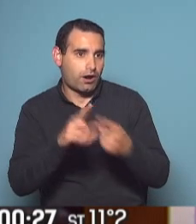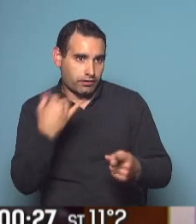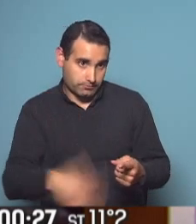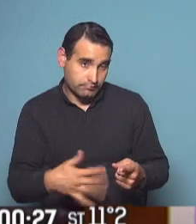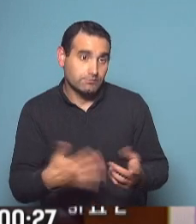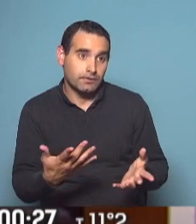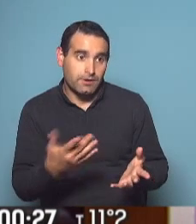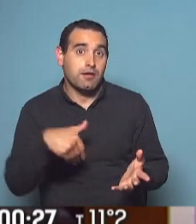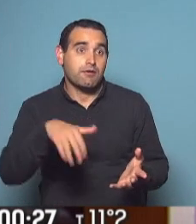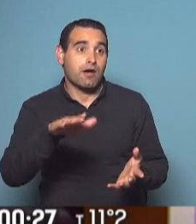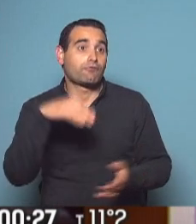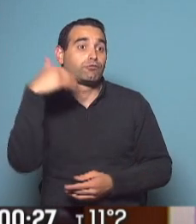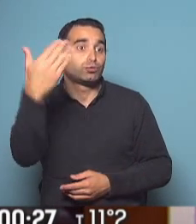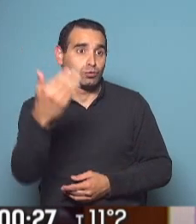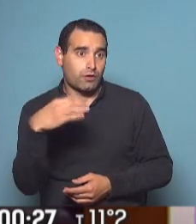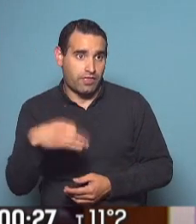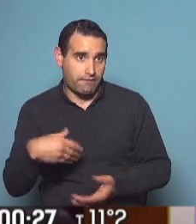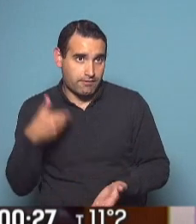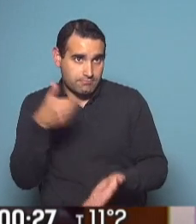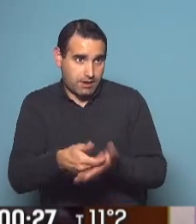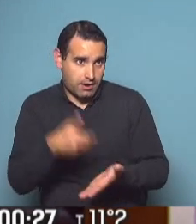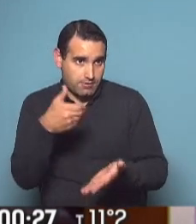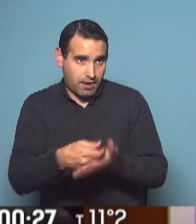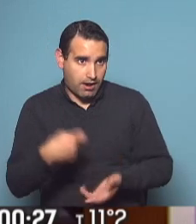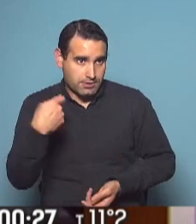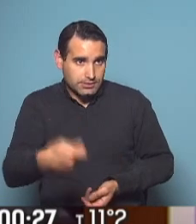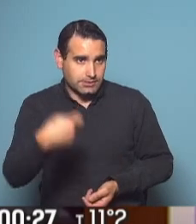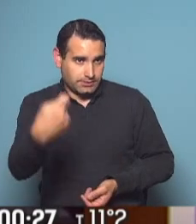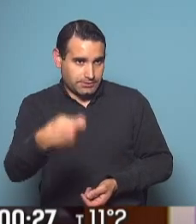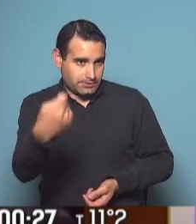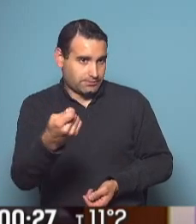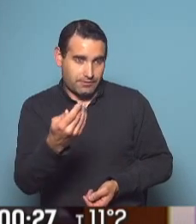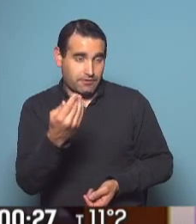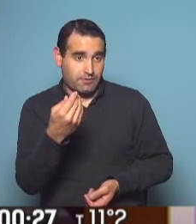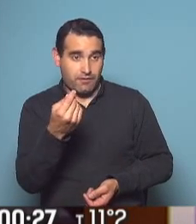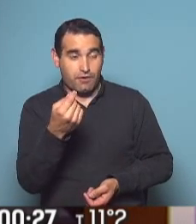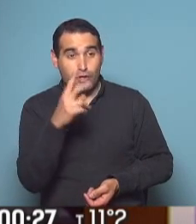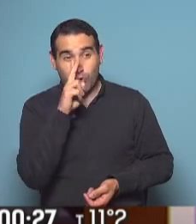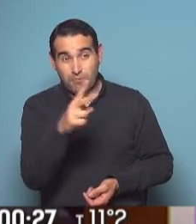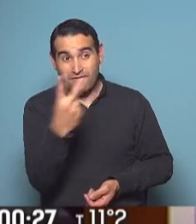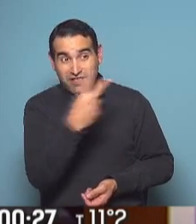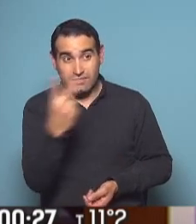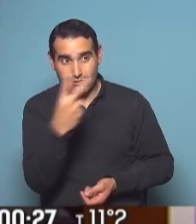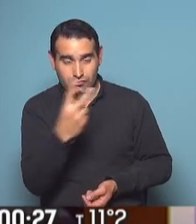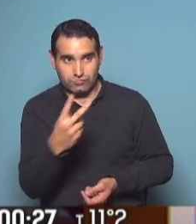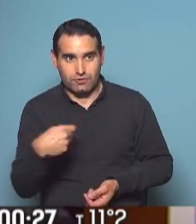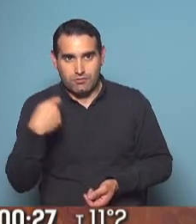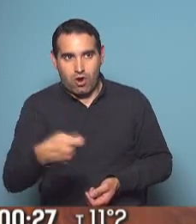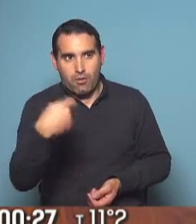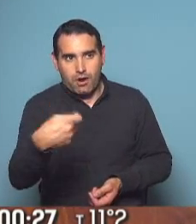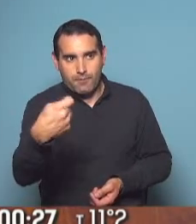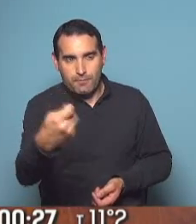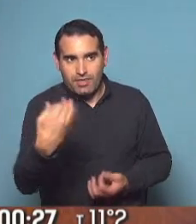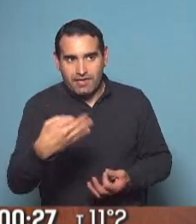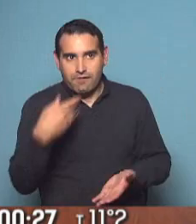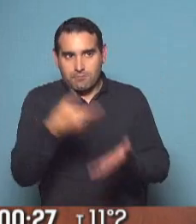demanda futura que habrá para pagar en tiempo y forma los vencimientos que se acumulan a partir del 2022. Por el otro lado es